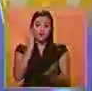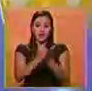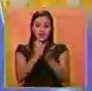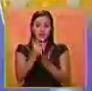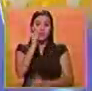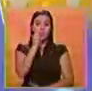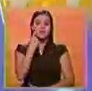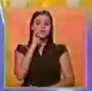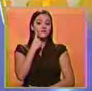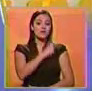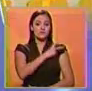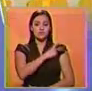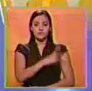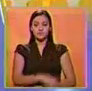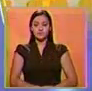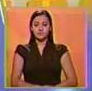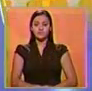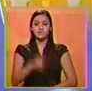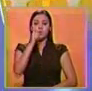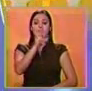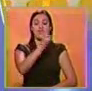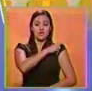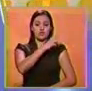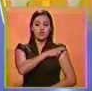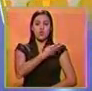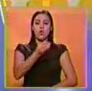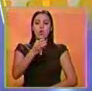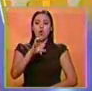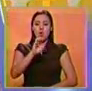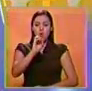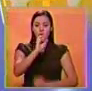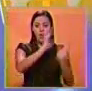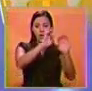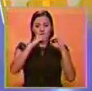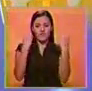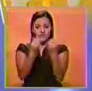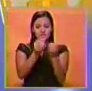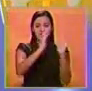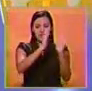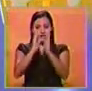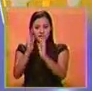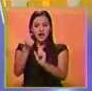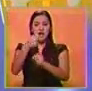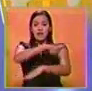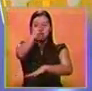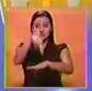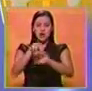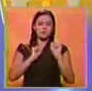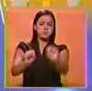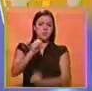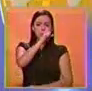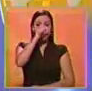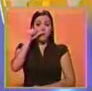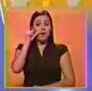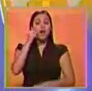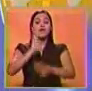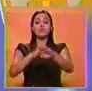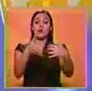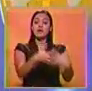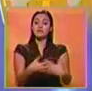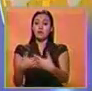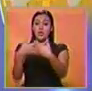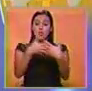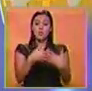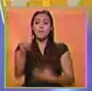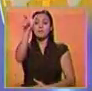Venevisión. Néstor Reverol, director de la Oficina Nacional Antidrogas, anunció la deportación por parte del gobierno venezolano a los Estados Unidos de